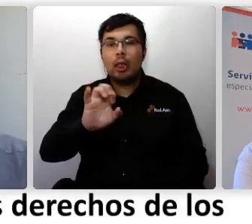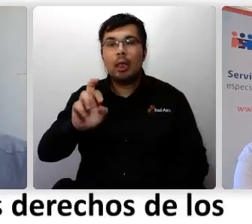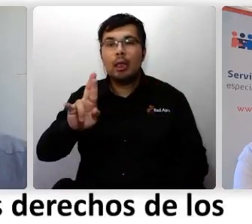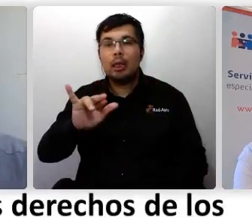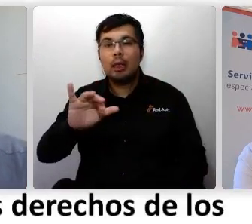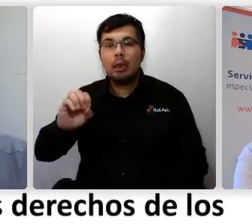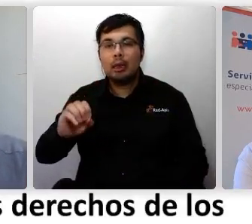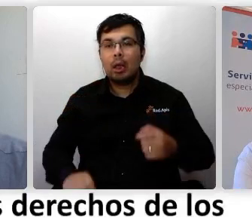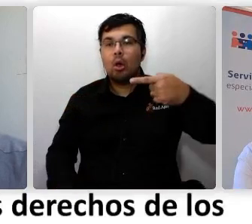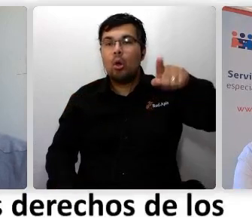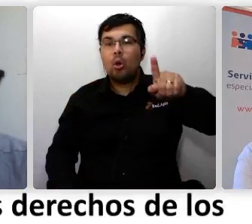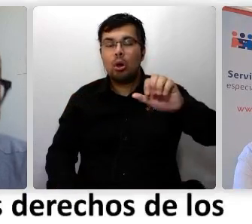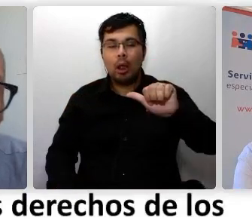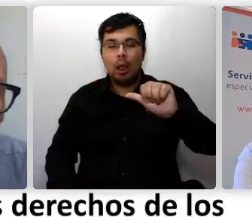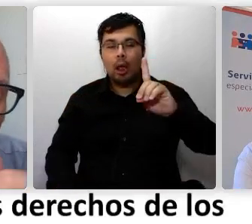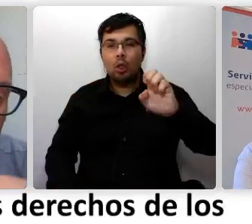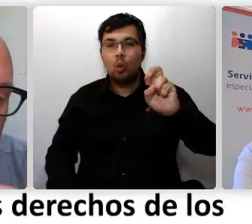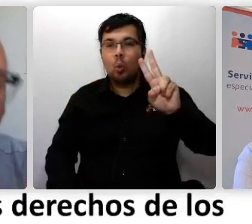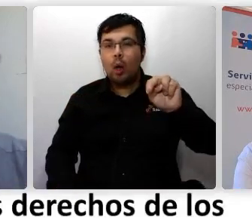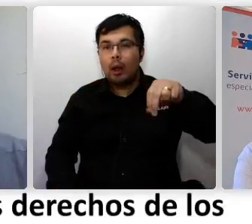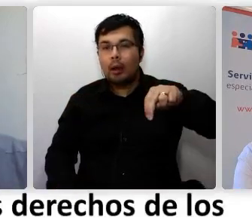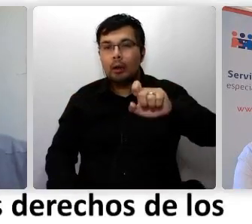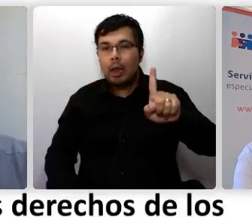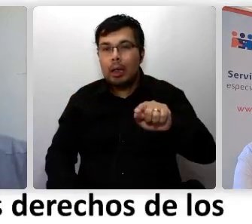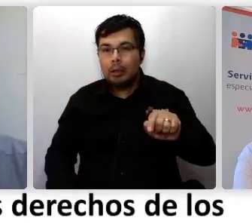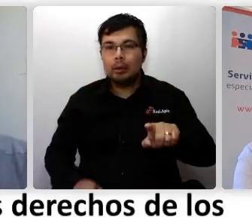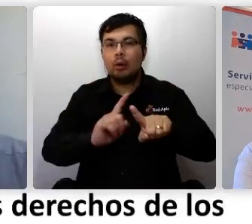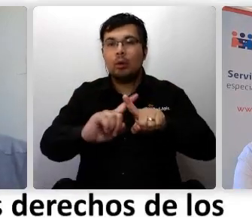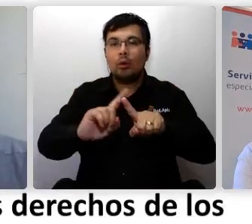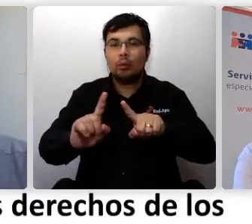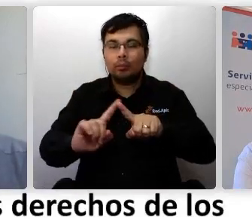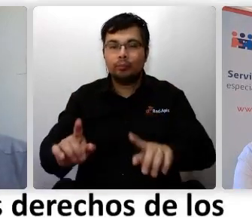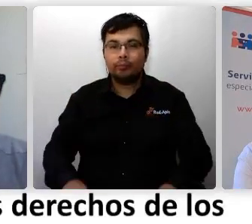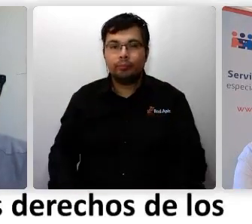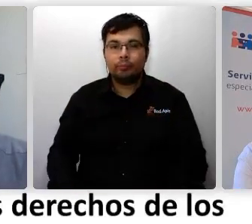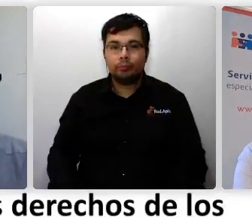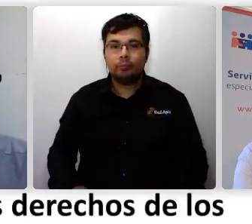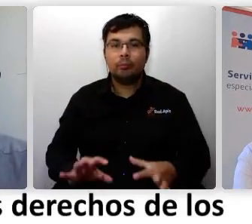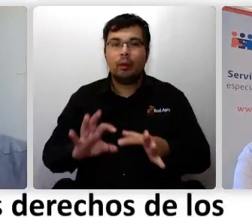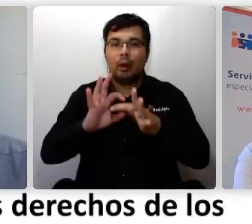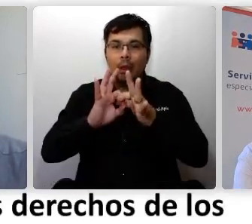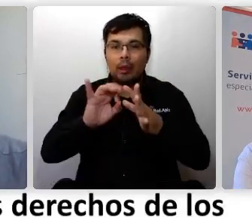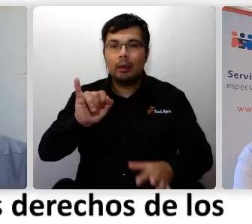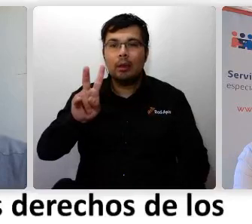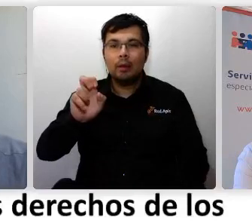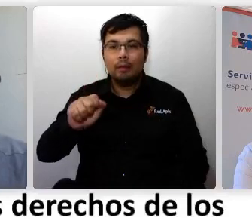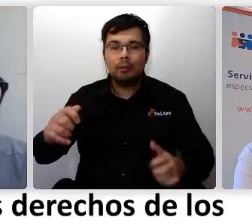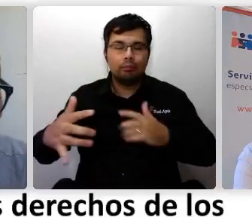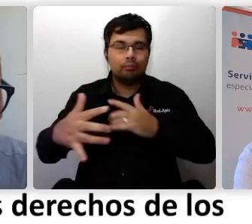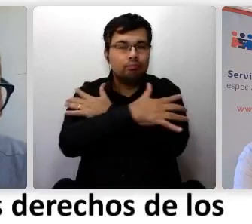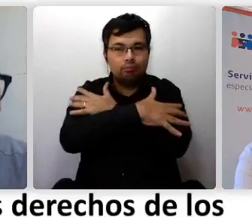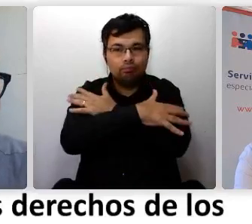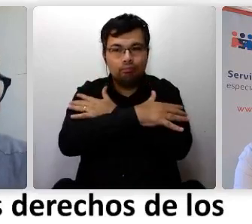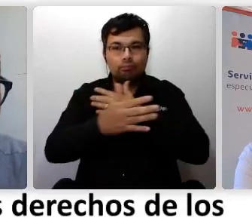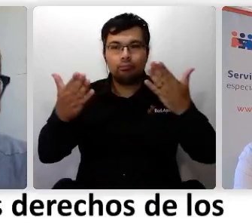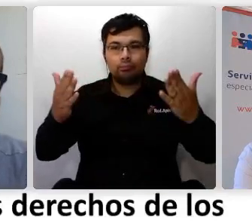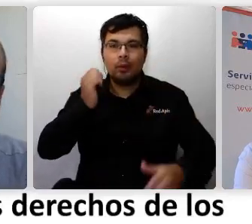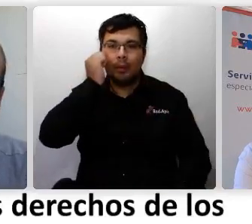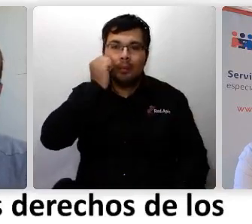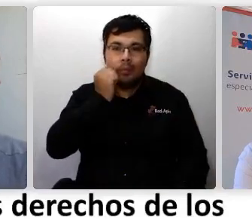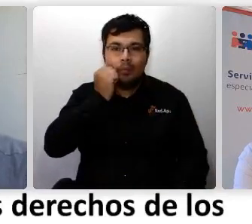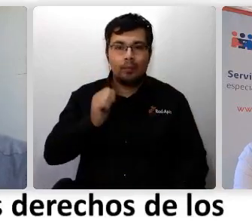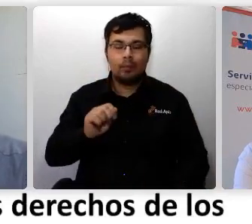crear dicha información. Iván, te quiero agradecer nuevamente y enviar un gran, gran abrazo cordial a nombre del equipo del Reactiva Digital,